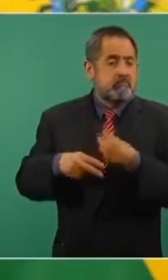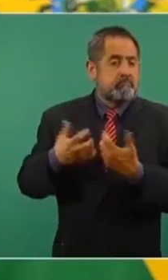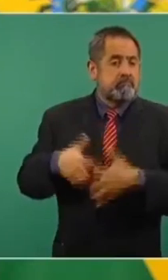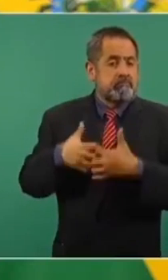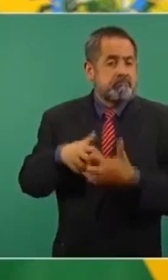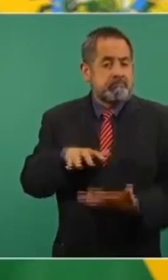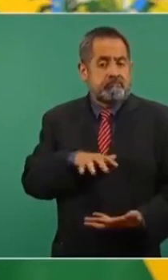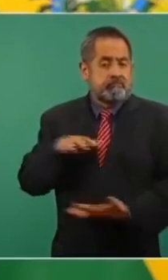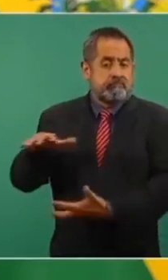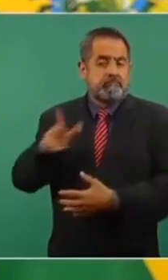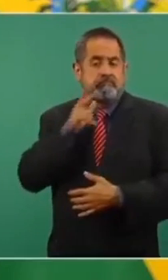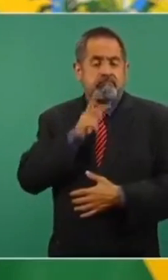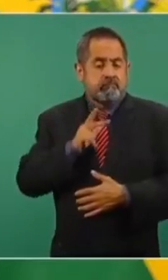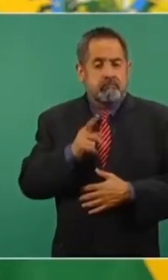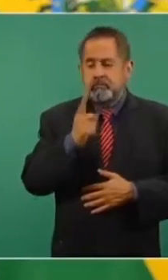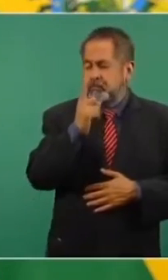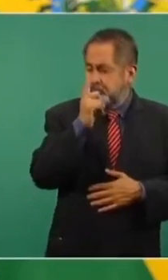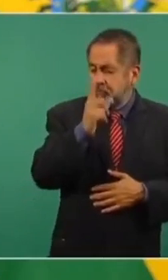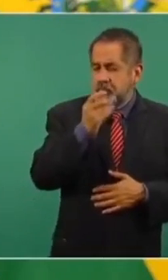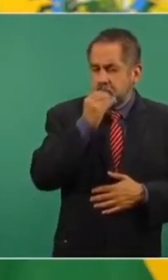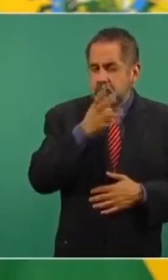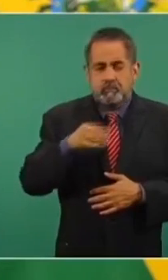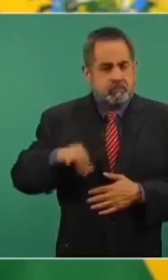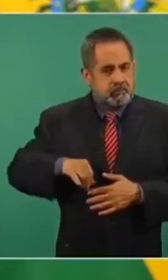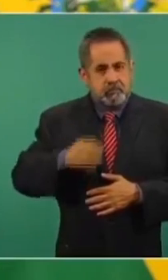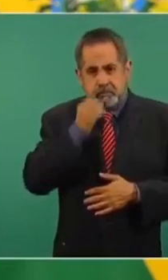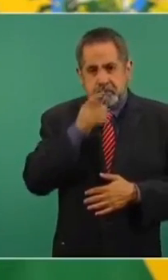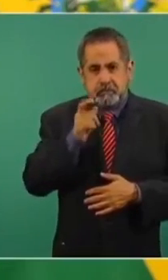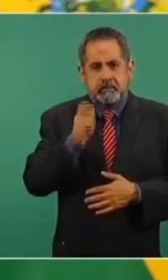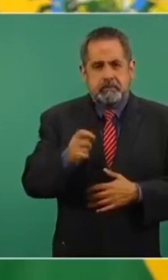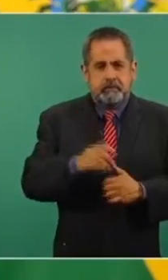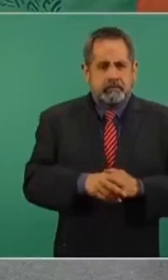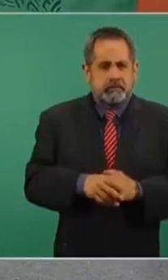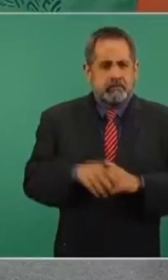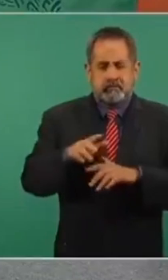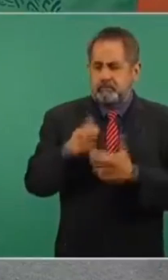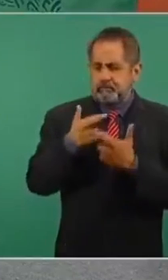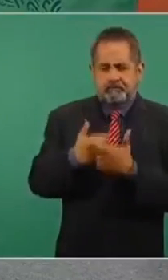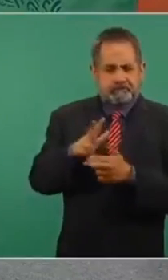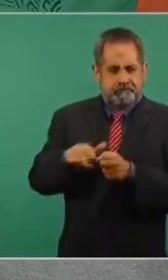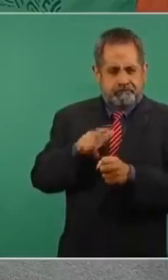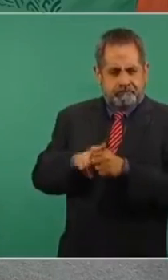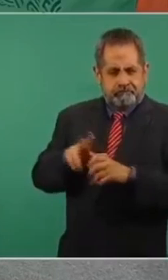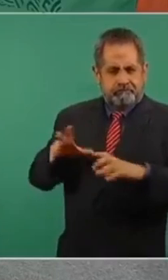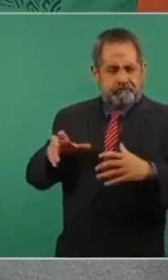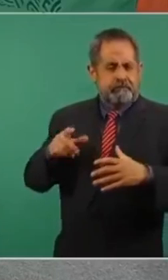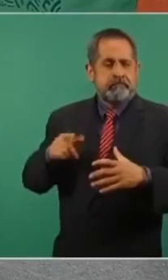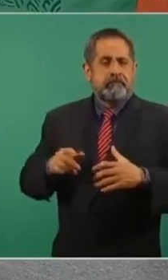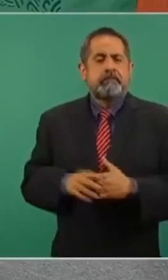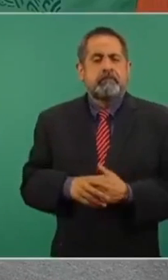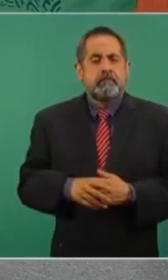petróleo. Además hay una cosa muy importante que tiene que ver con los recursos naturales. Nosotros ya tomamos la